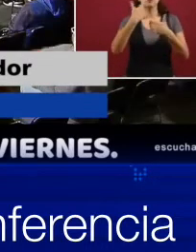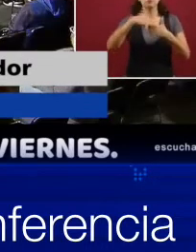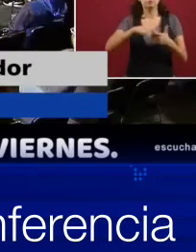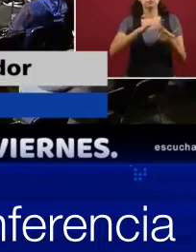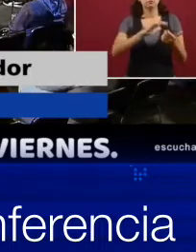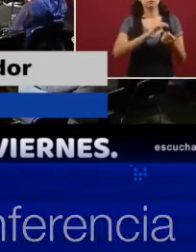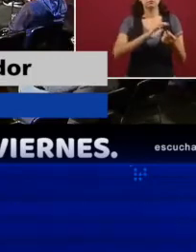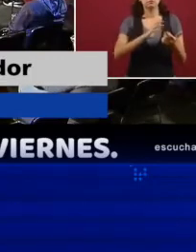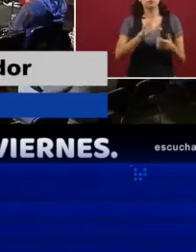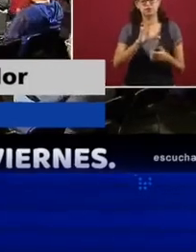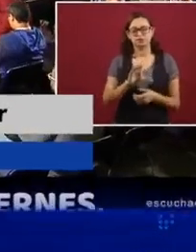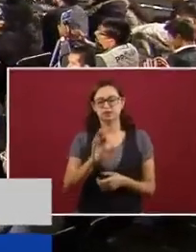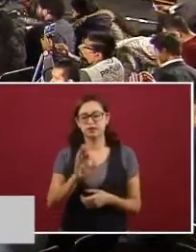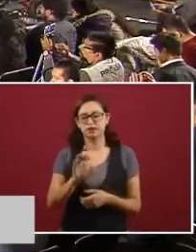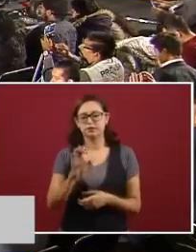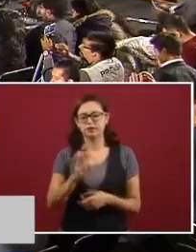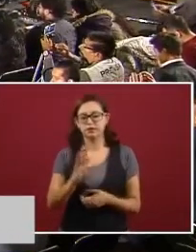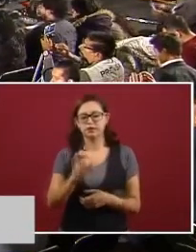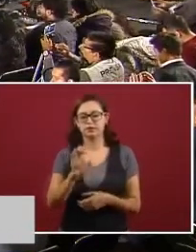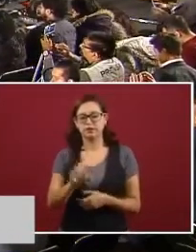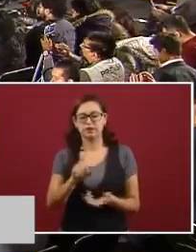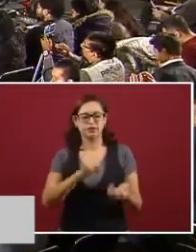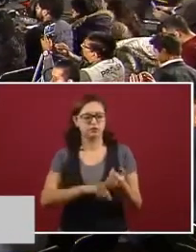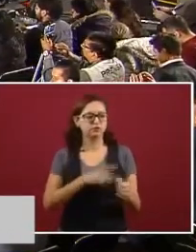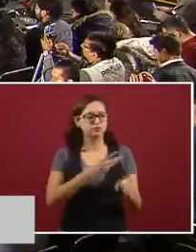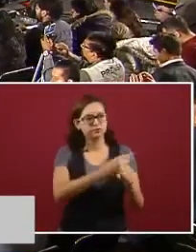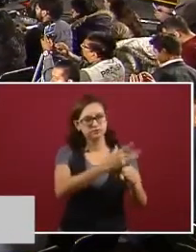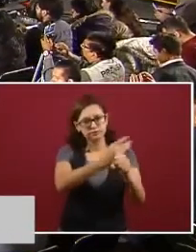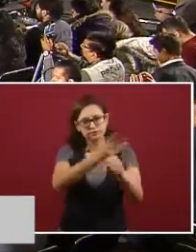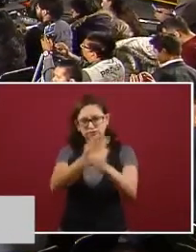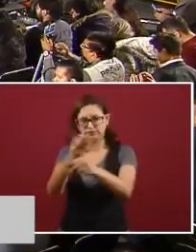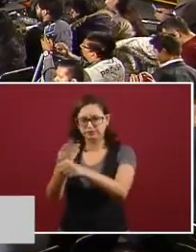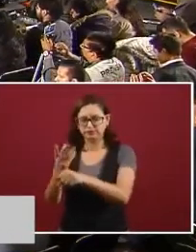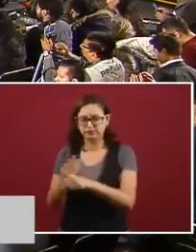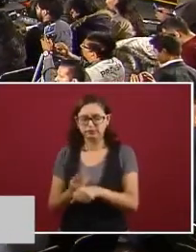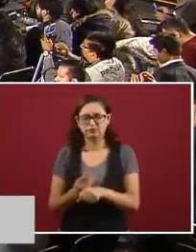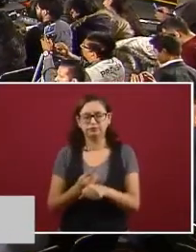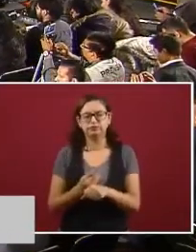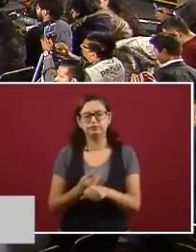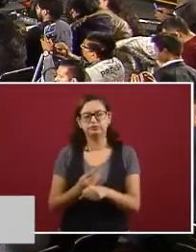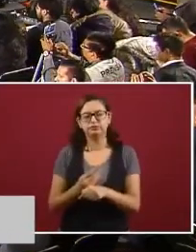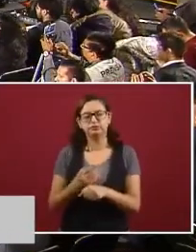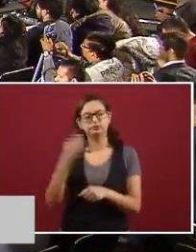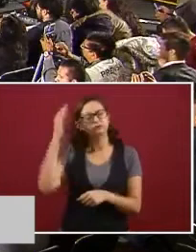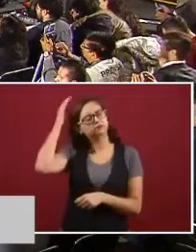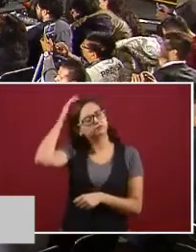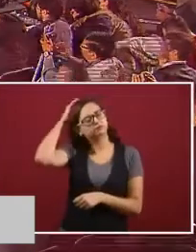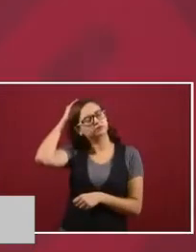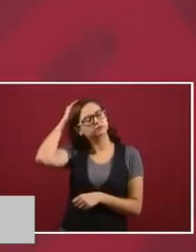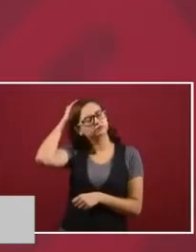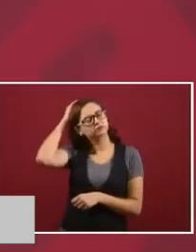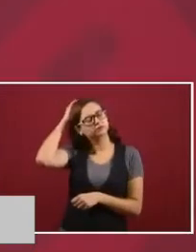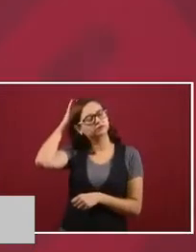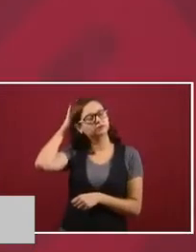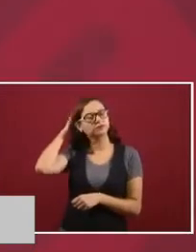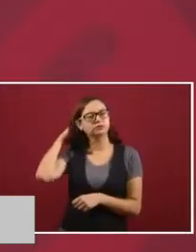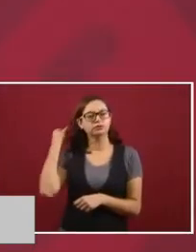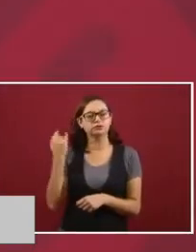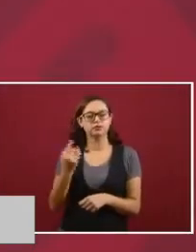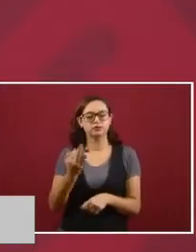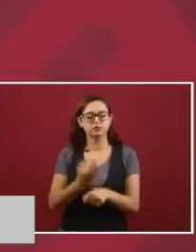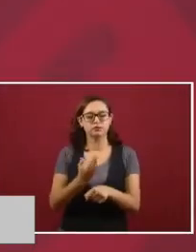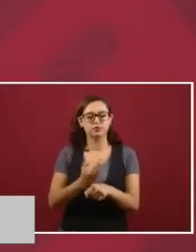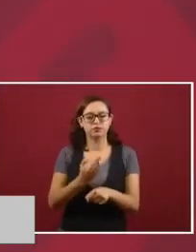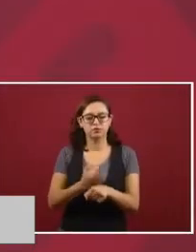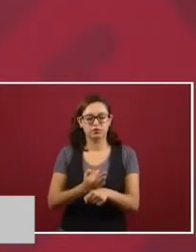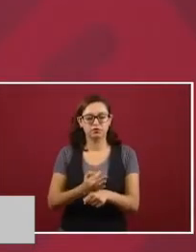de la Comisión Federal de Electricidad. El día de hoy el presidente informa sobre el trabajo de mantenimiento en las plantas de la CFE